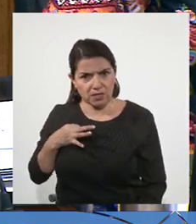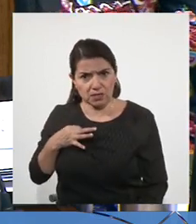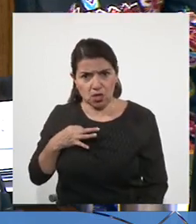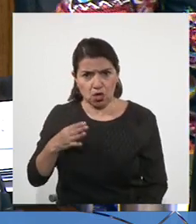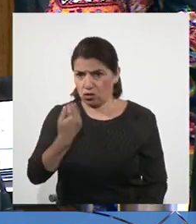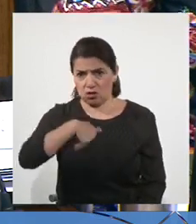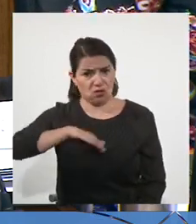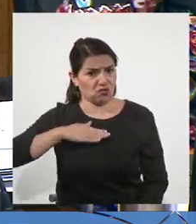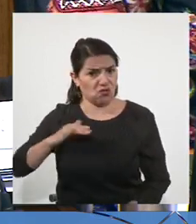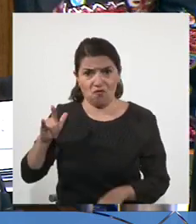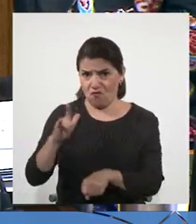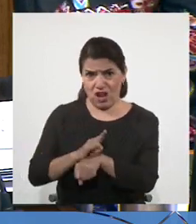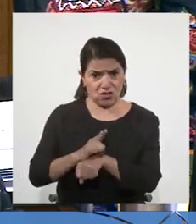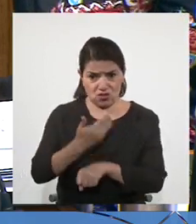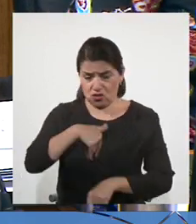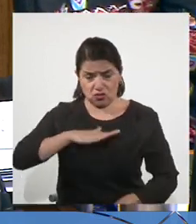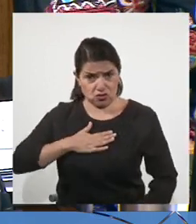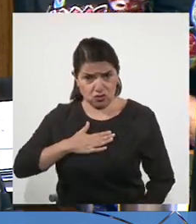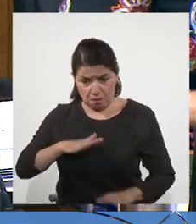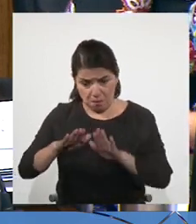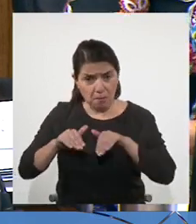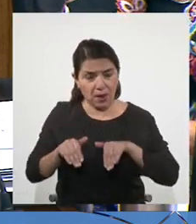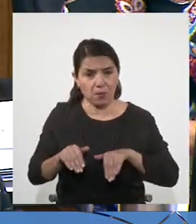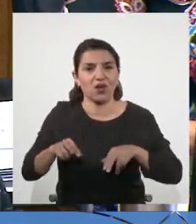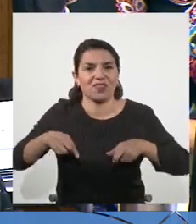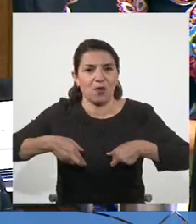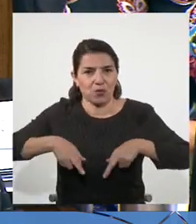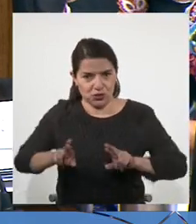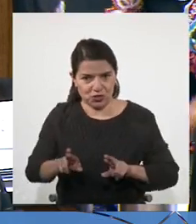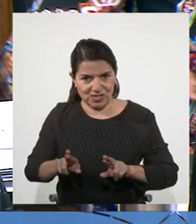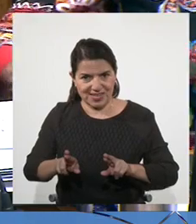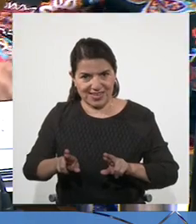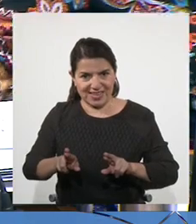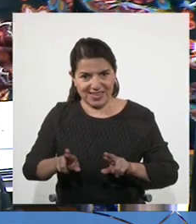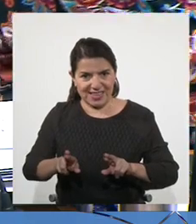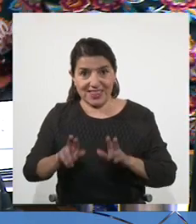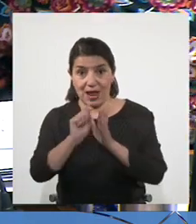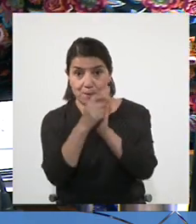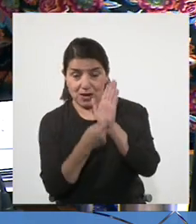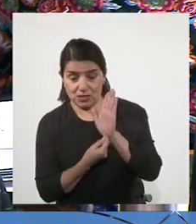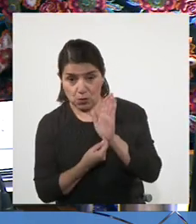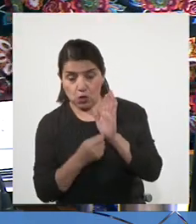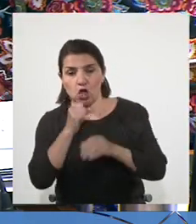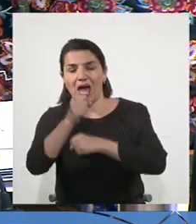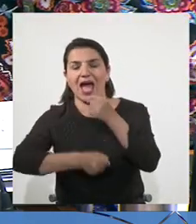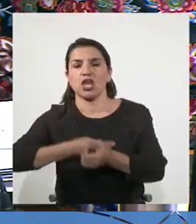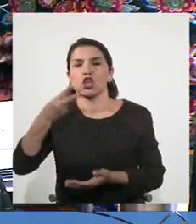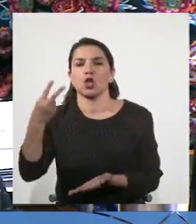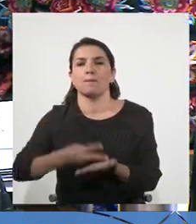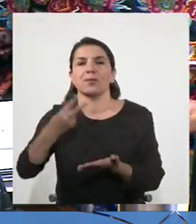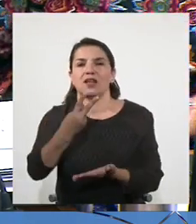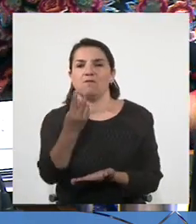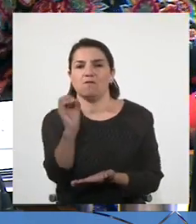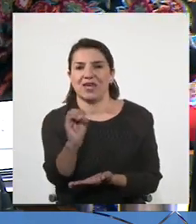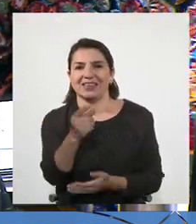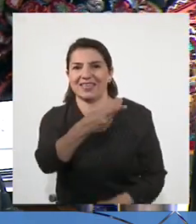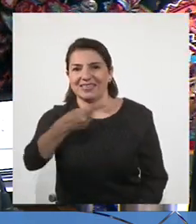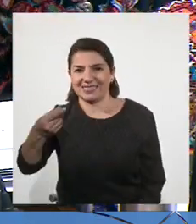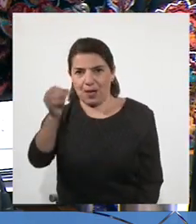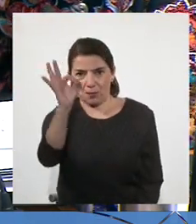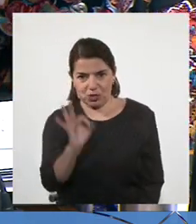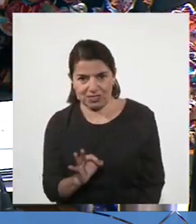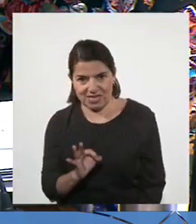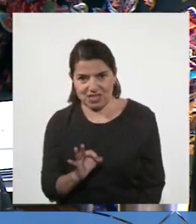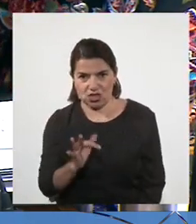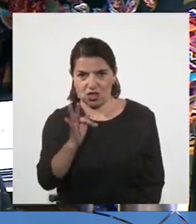engañamos nosotros mismos. Esta es la oportunidad, señor director de presupuesto, de establecer el 2020 100% del FAR al transporte público